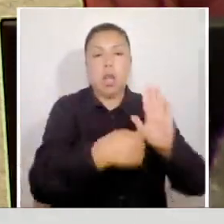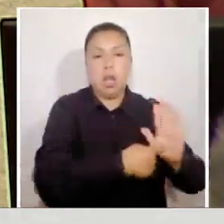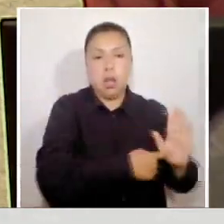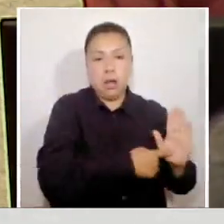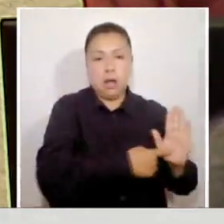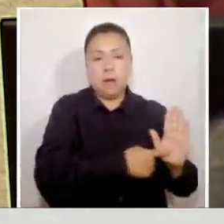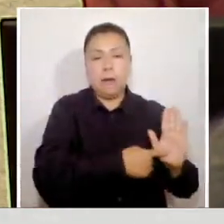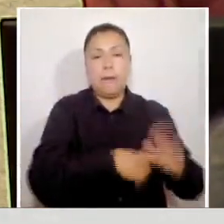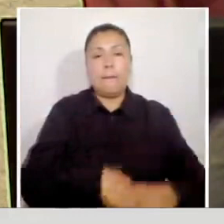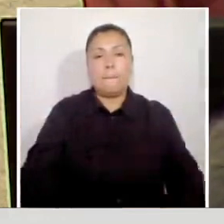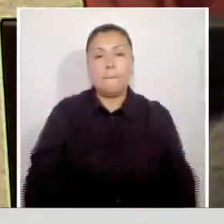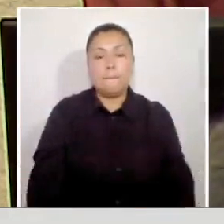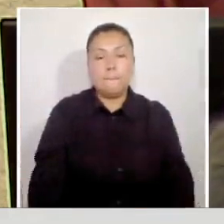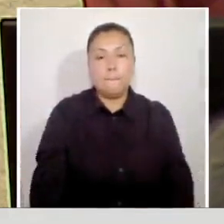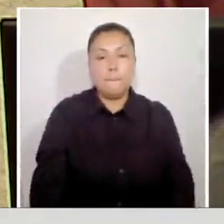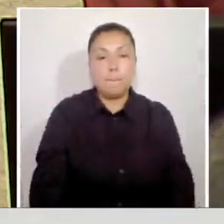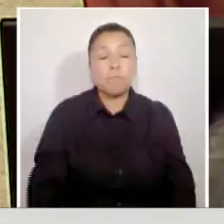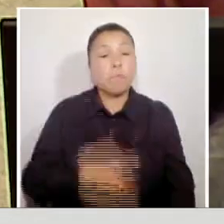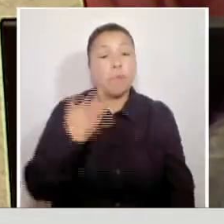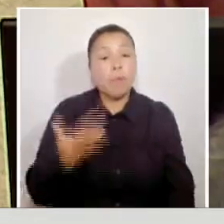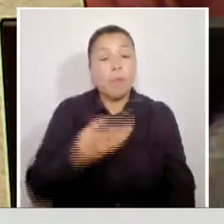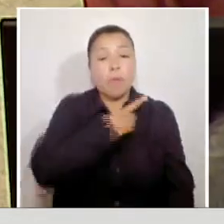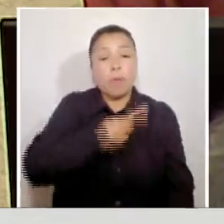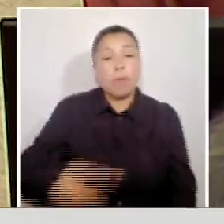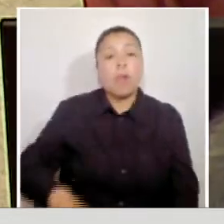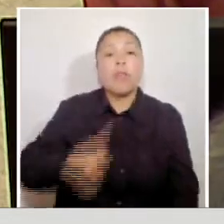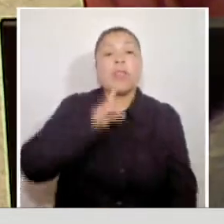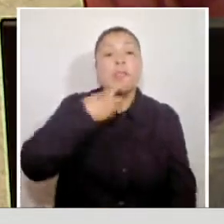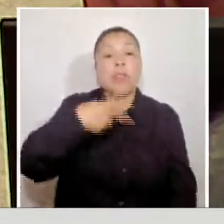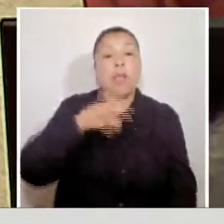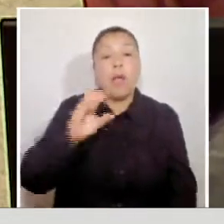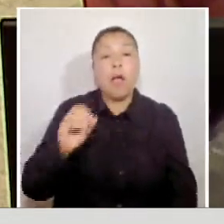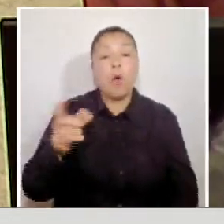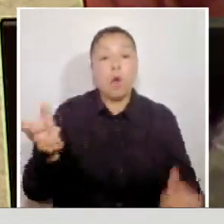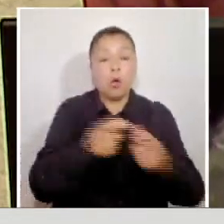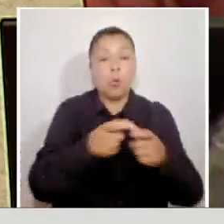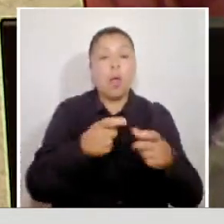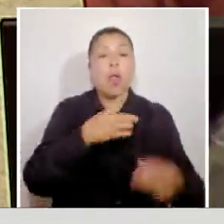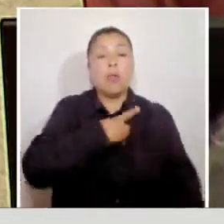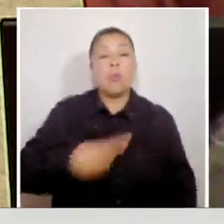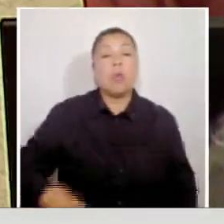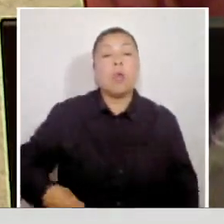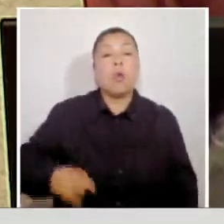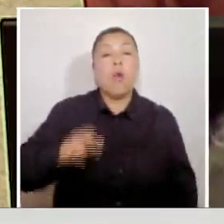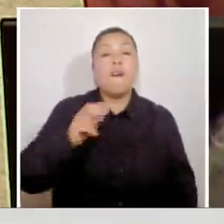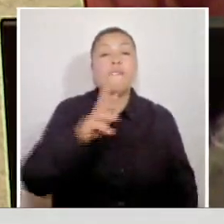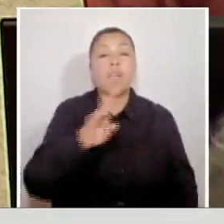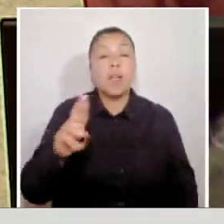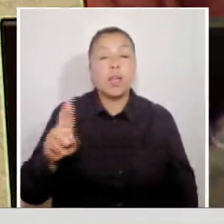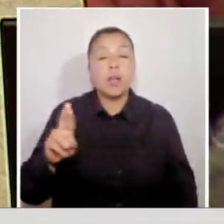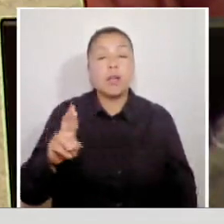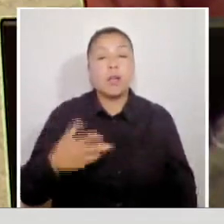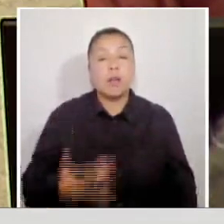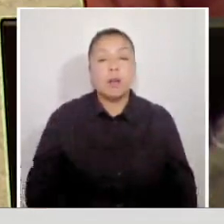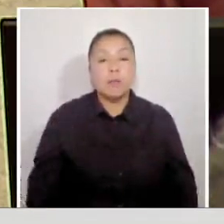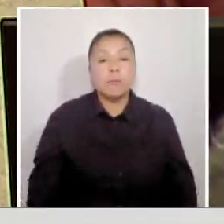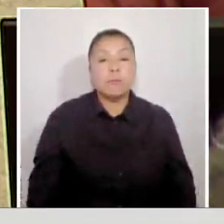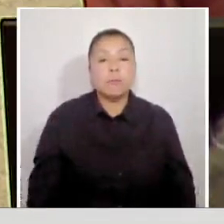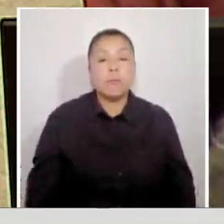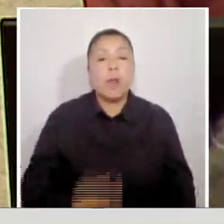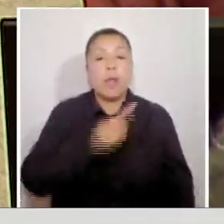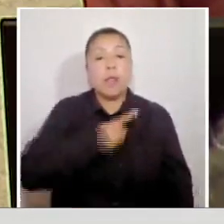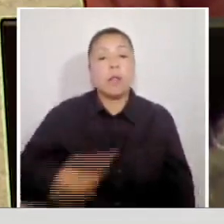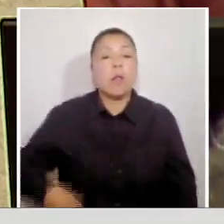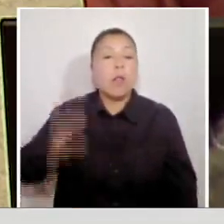legislar está el diputado teao en esa comisión el diputado Beer la diputada gasm